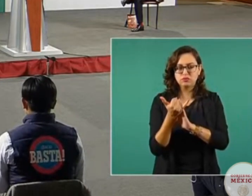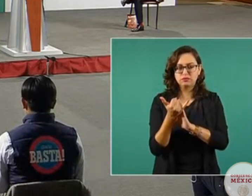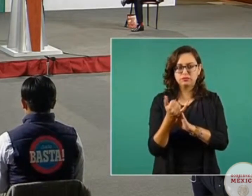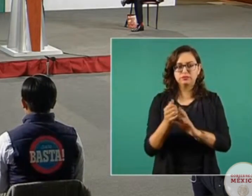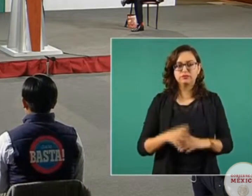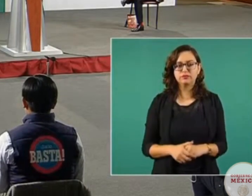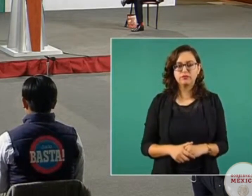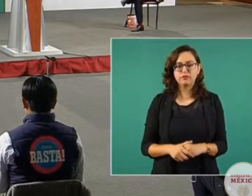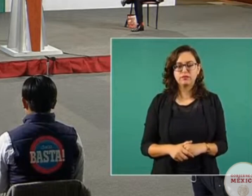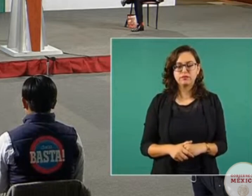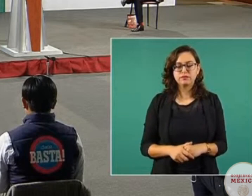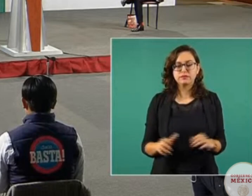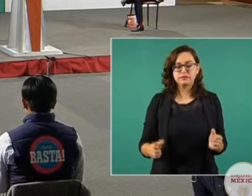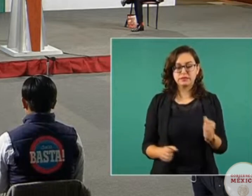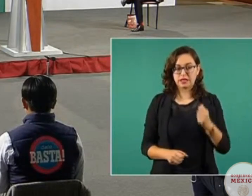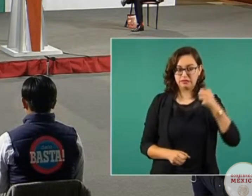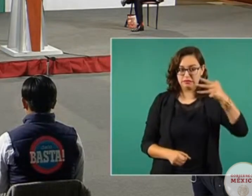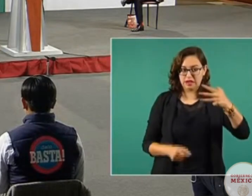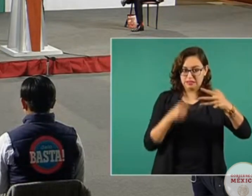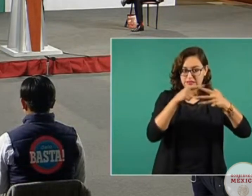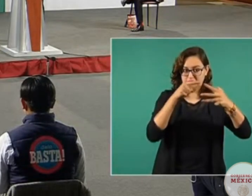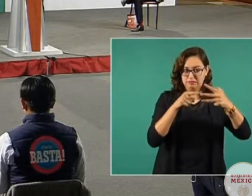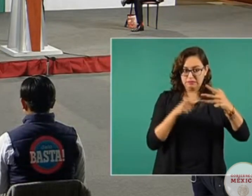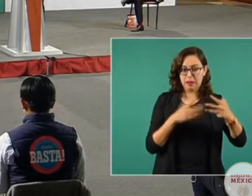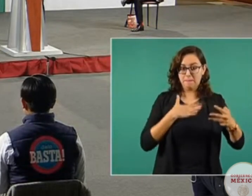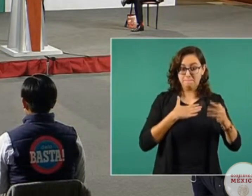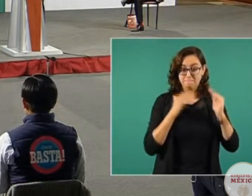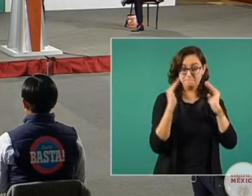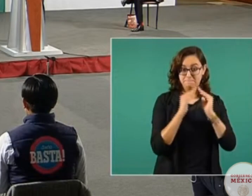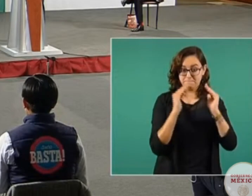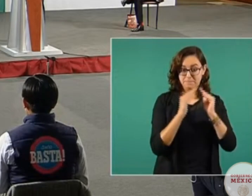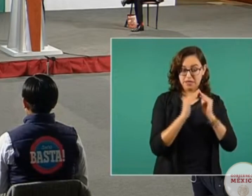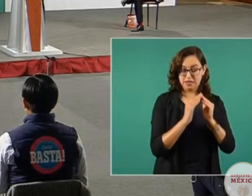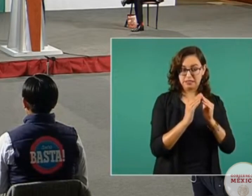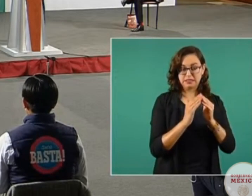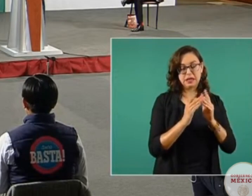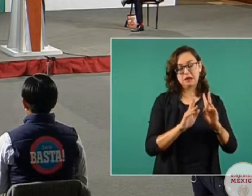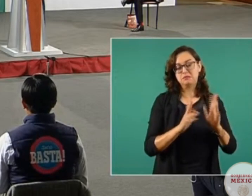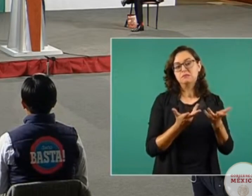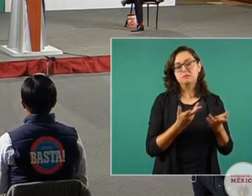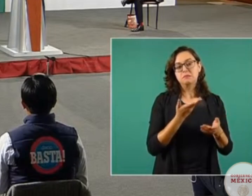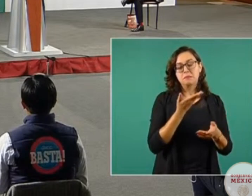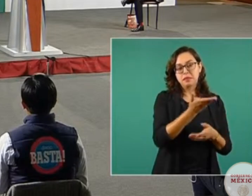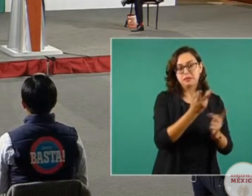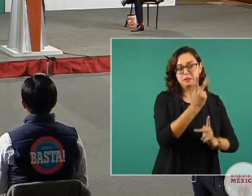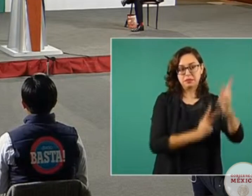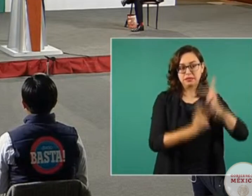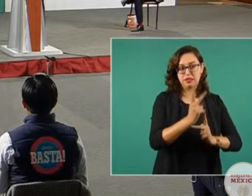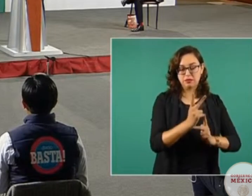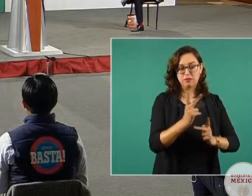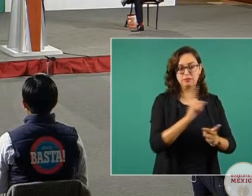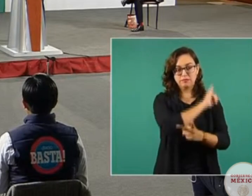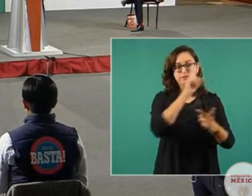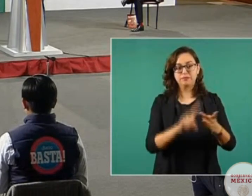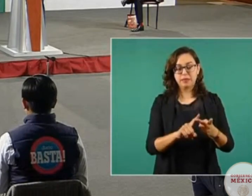El dinero provino de tres fuentes principales. Hipotequé mi casa obteniendo un crédito en Banamex. Se contrató un